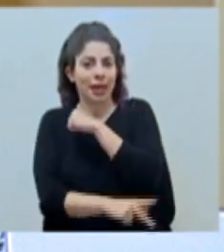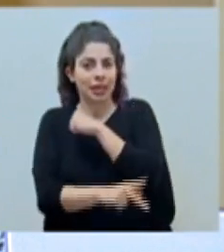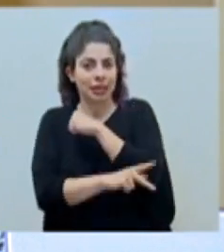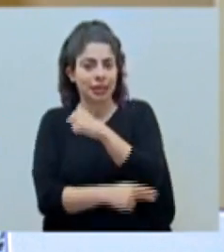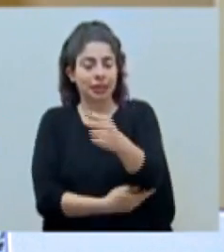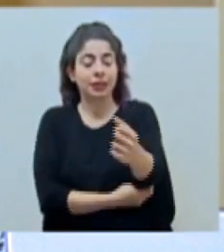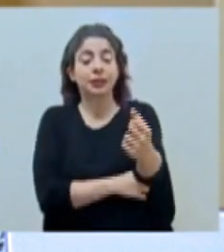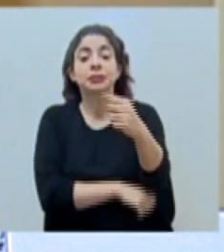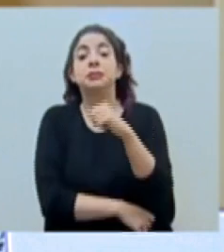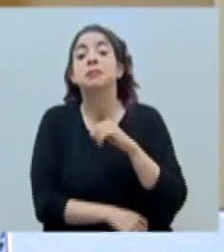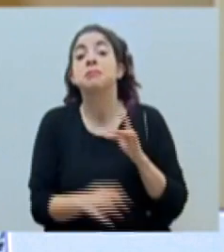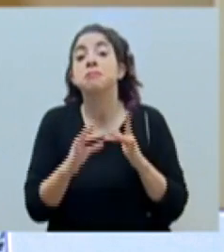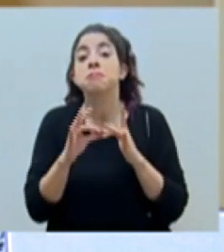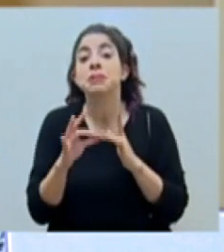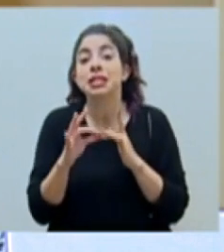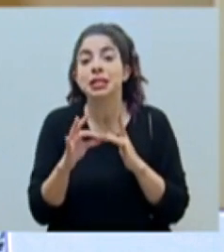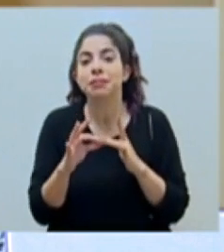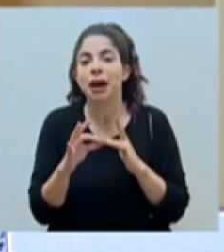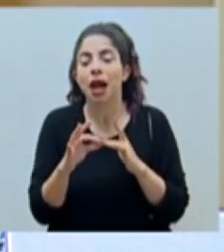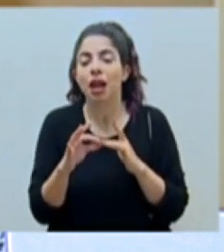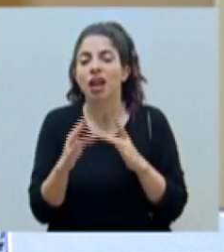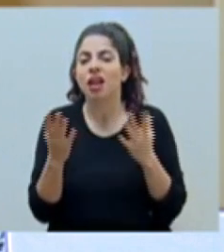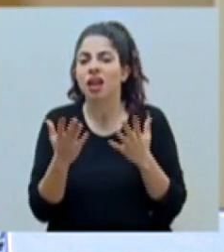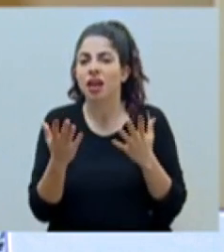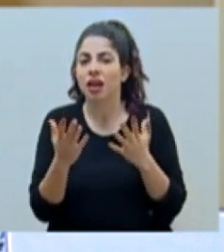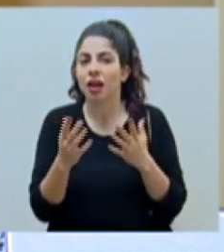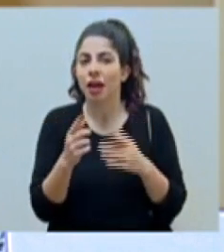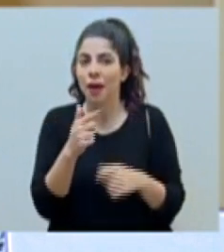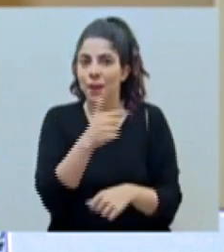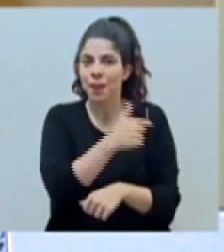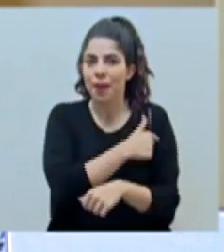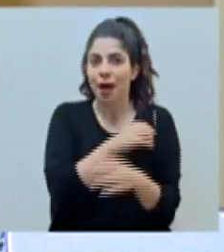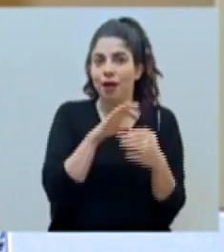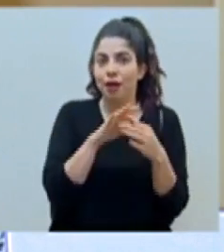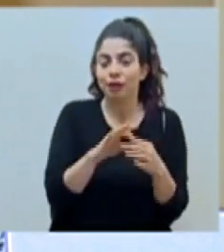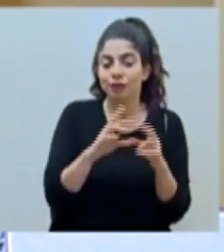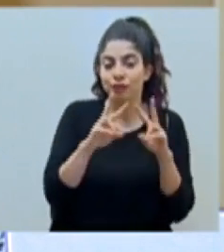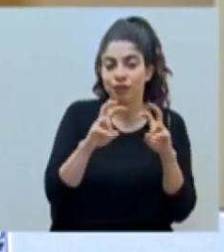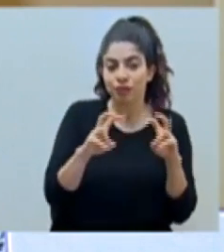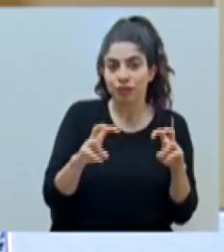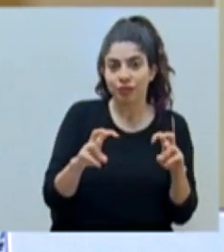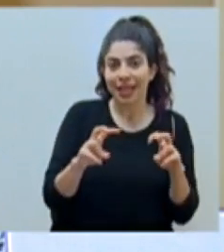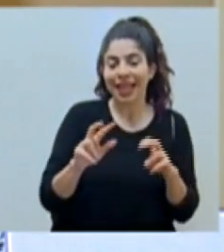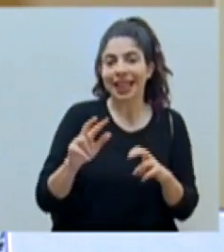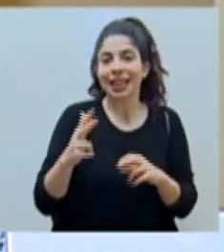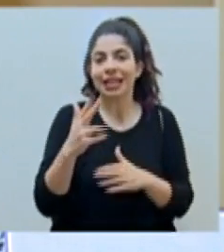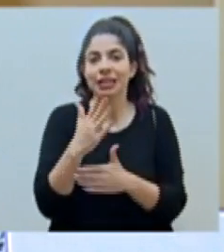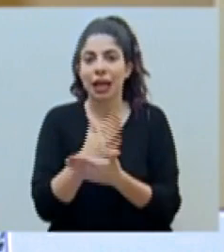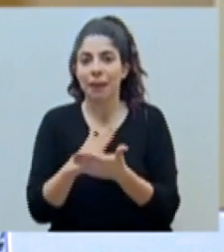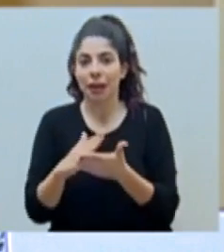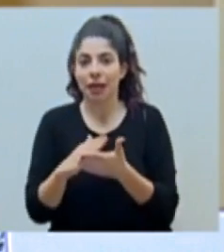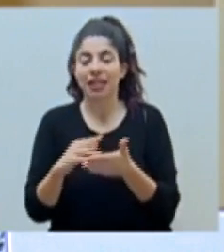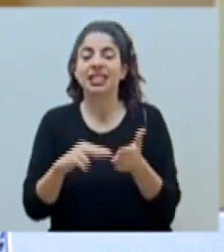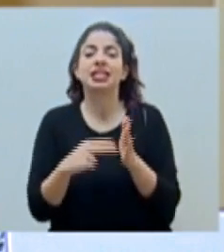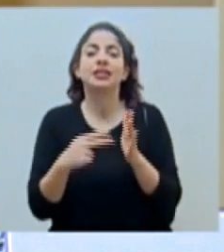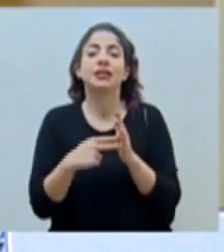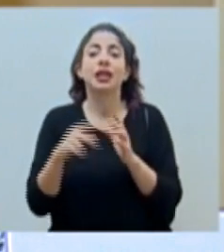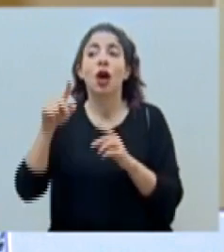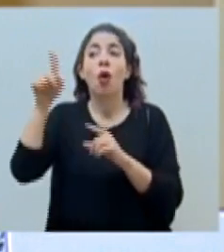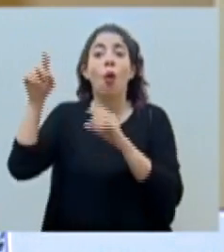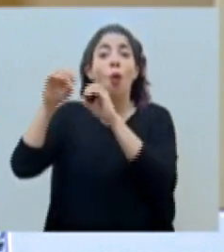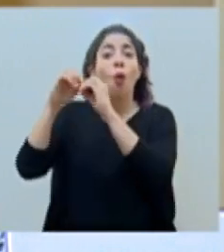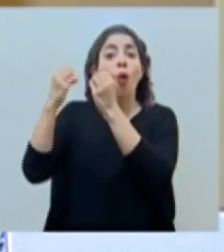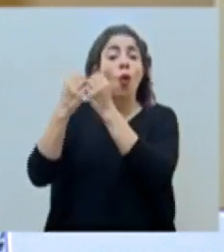fundamentalmente vinculada a los análisis de tercera parte, es decir, los análisis neutros de